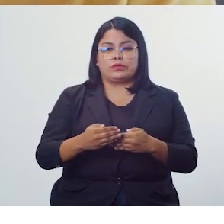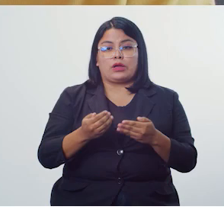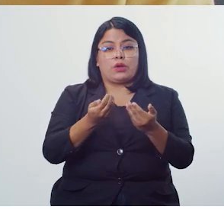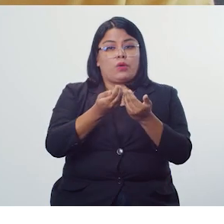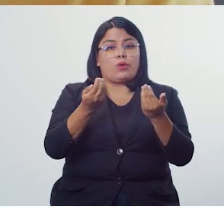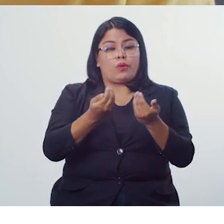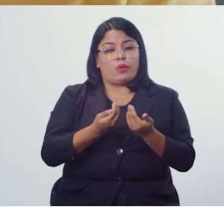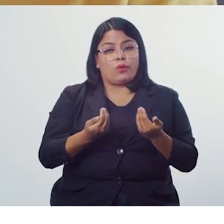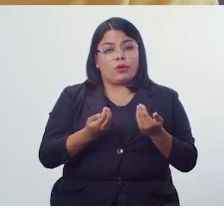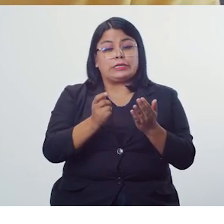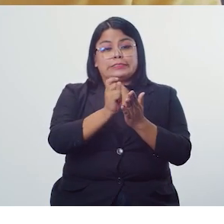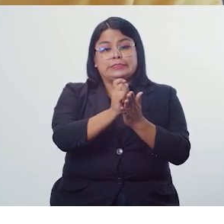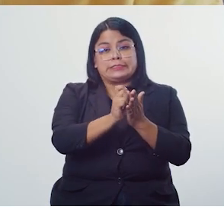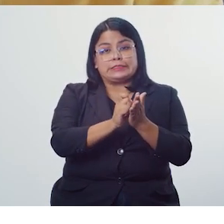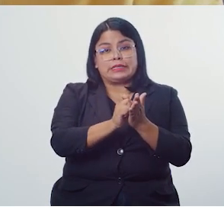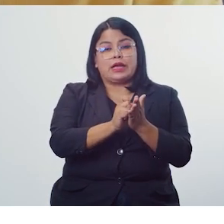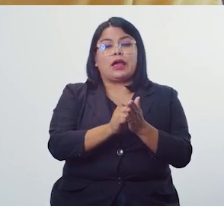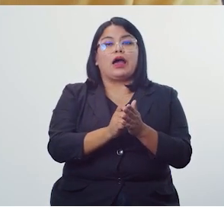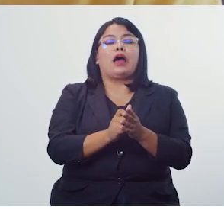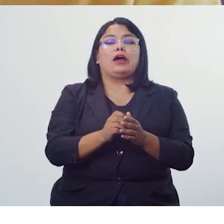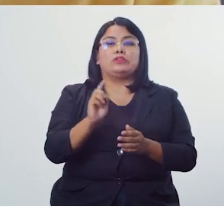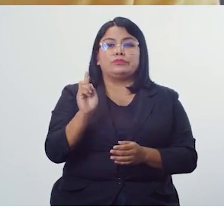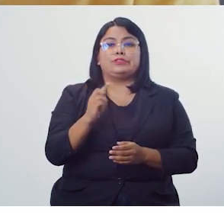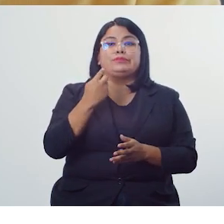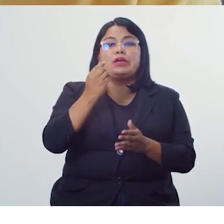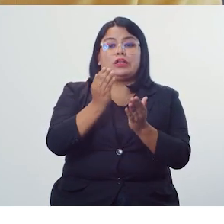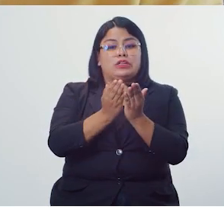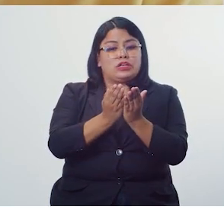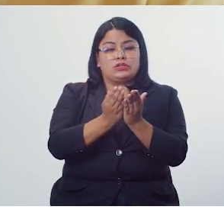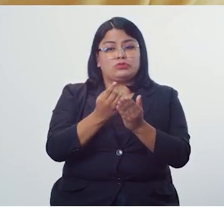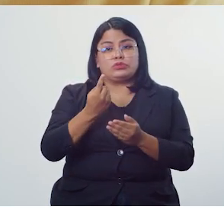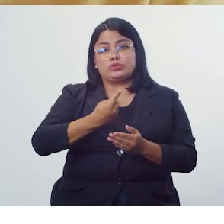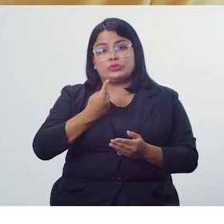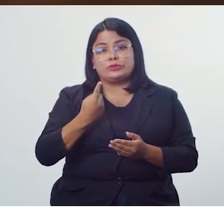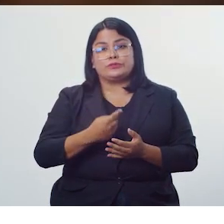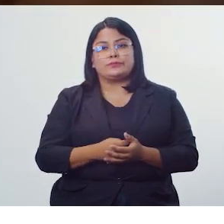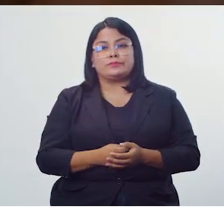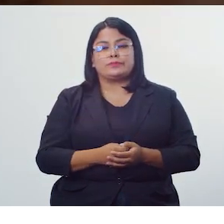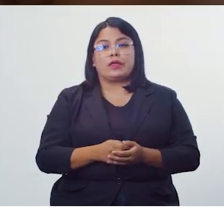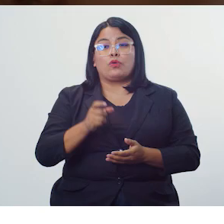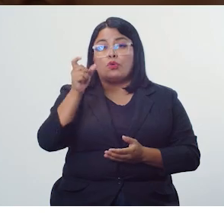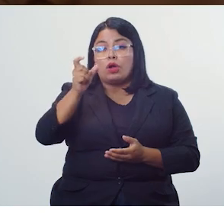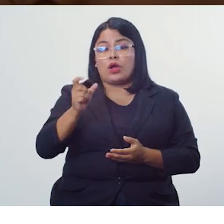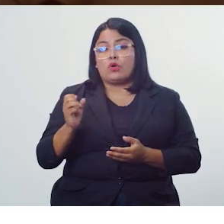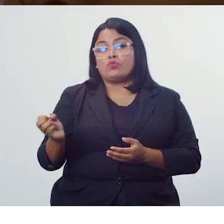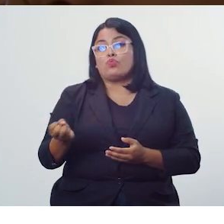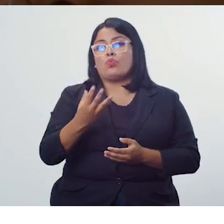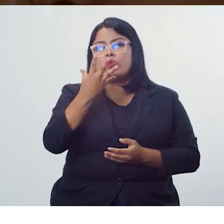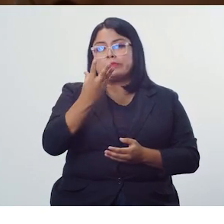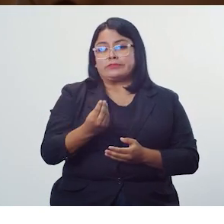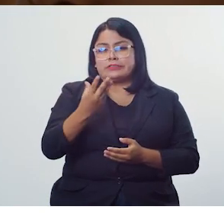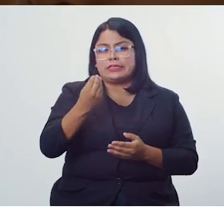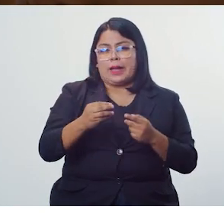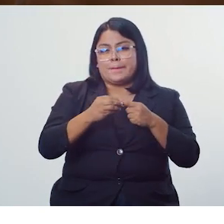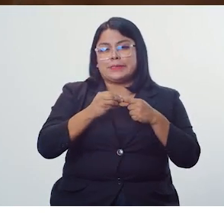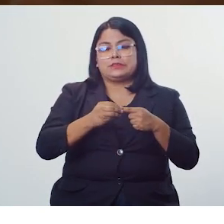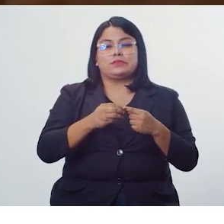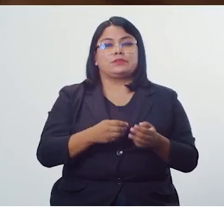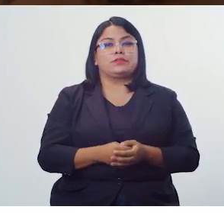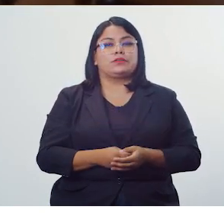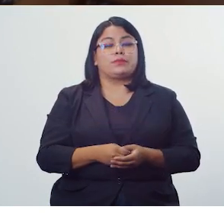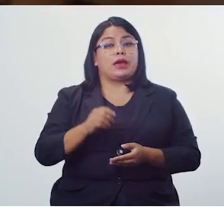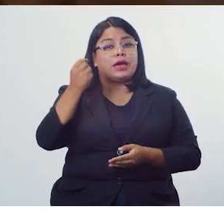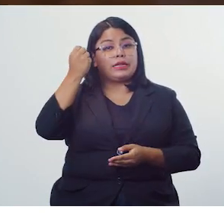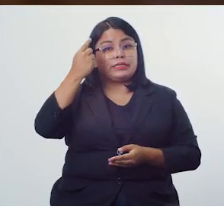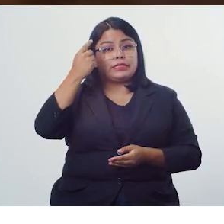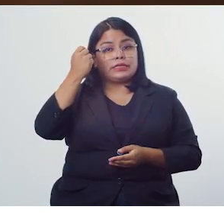decodificación y codificación son los precursores de la lectura independiente. Vocabulario nuevo cotidiano y específico.